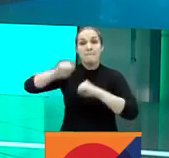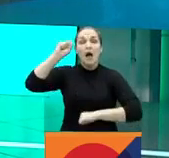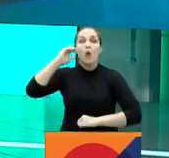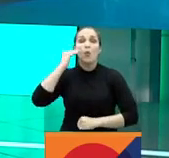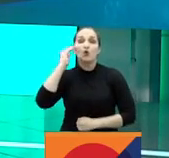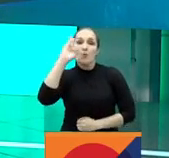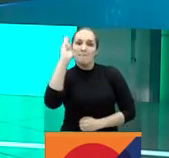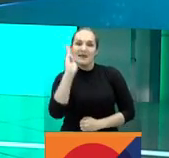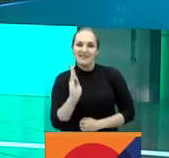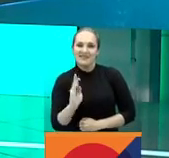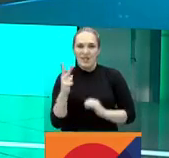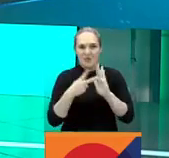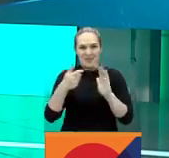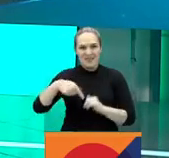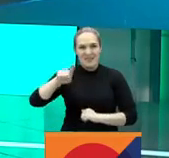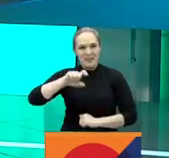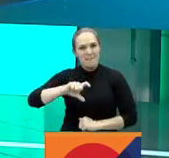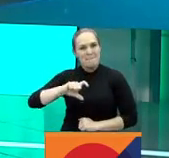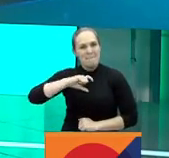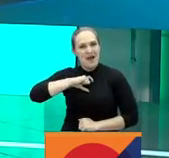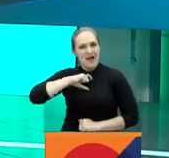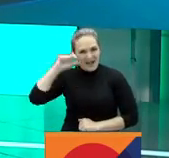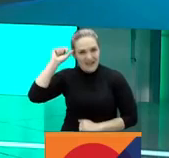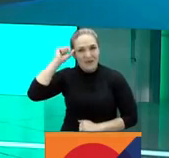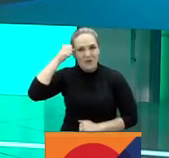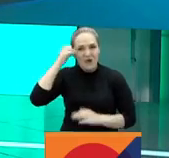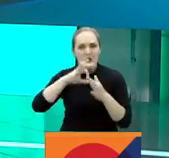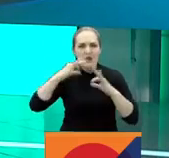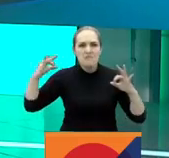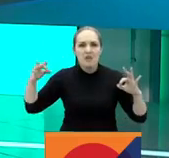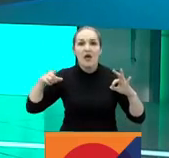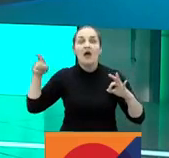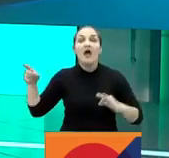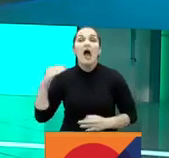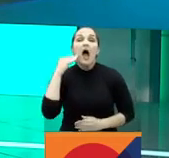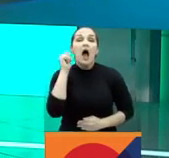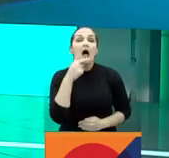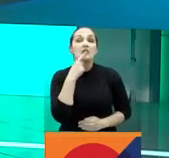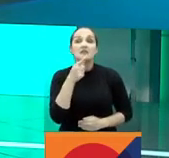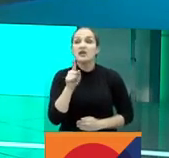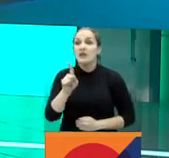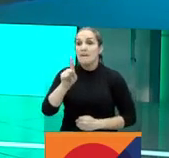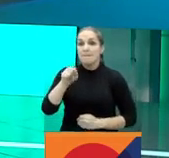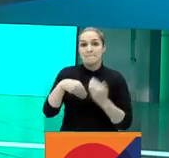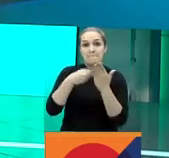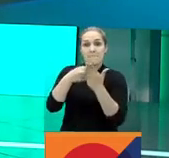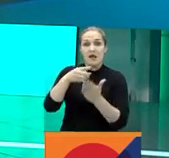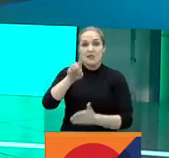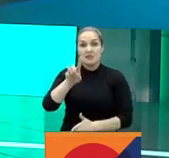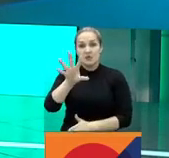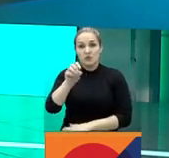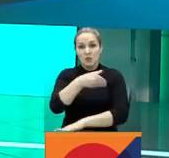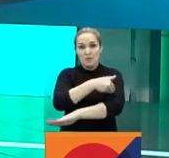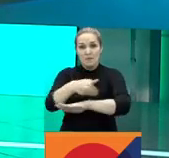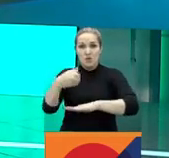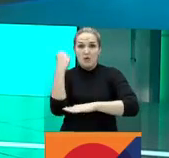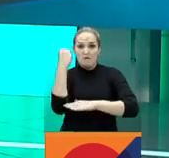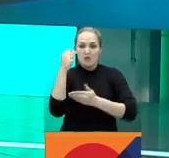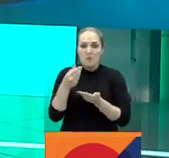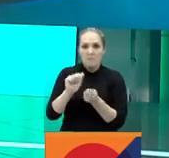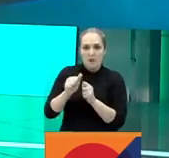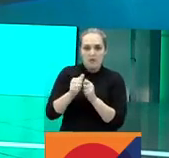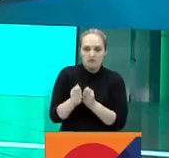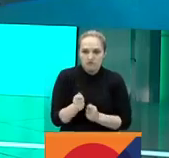contó a RTVC Noticias cómo le entregó a un presunto vendedor 150 millones de pesos para comprar una